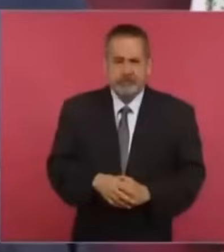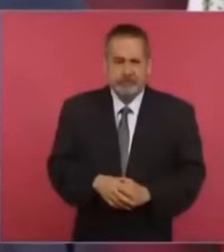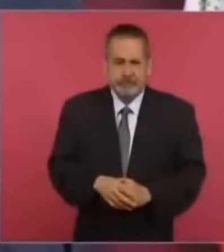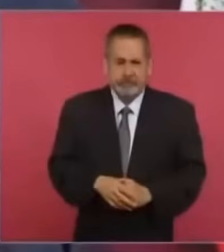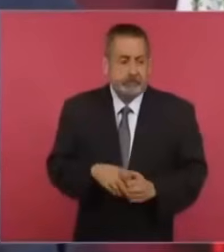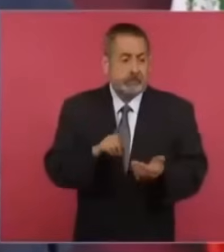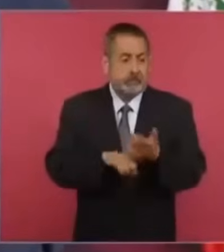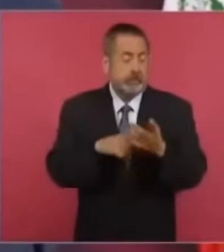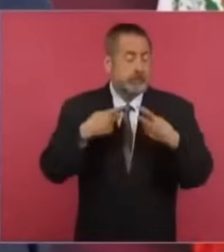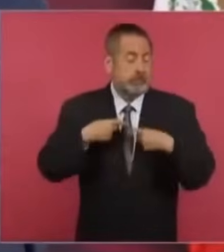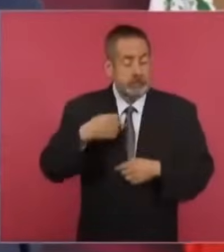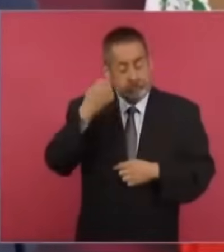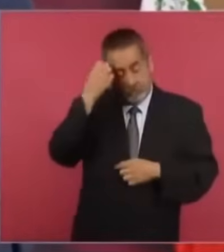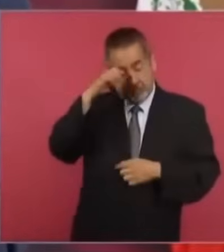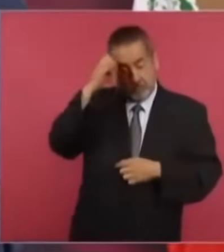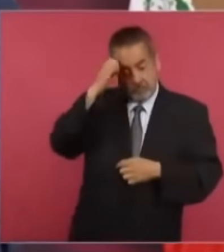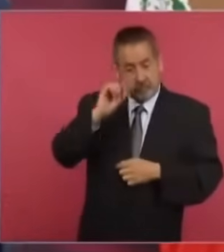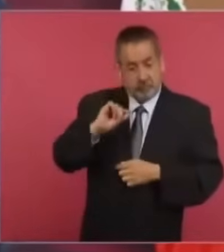expertos,